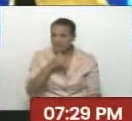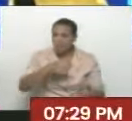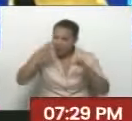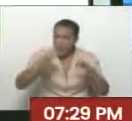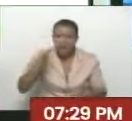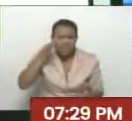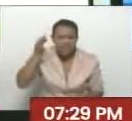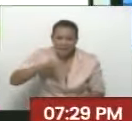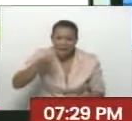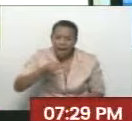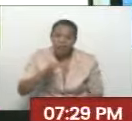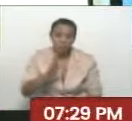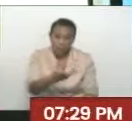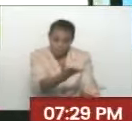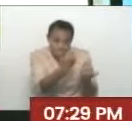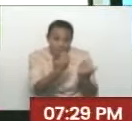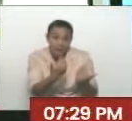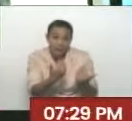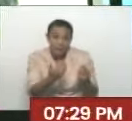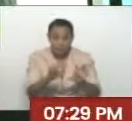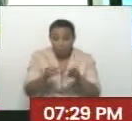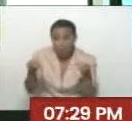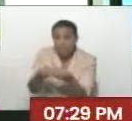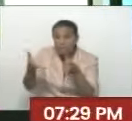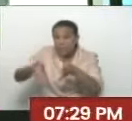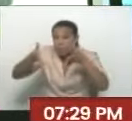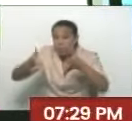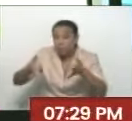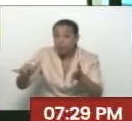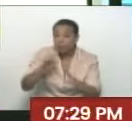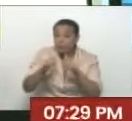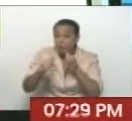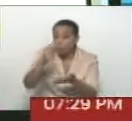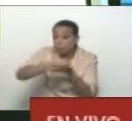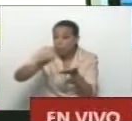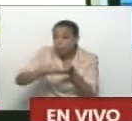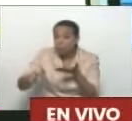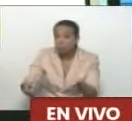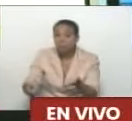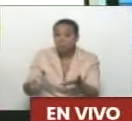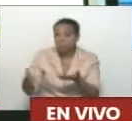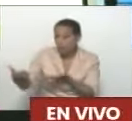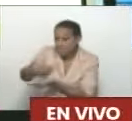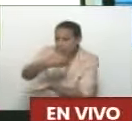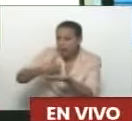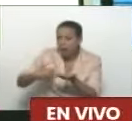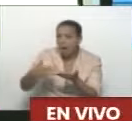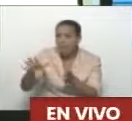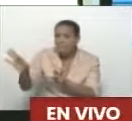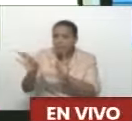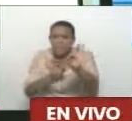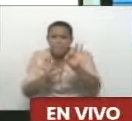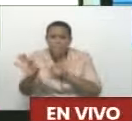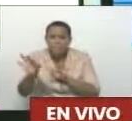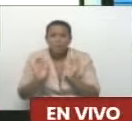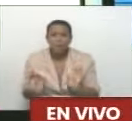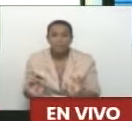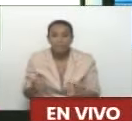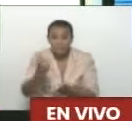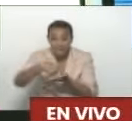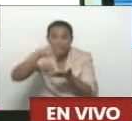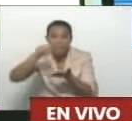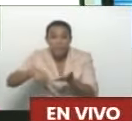información directa? Vengan con una oficina de asesoría aquí, técnica. Y vamos congraciando. Se